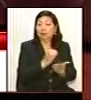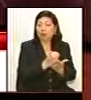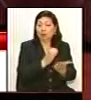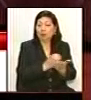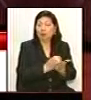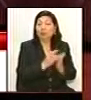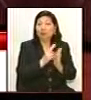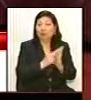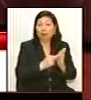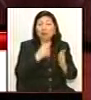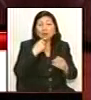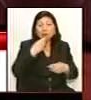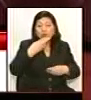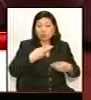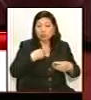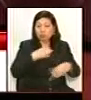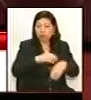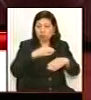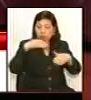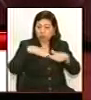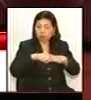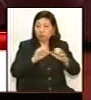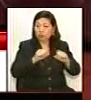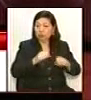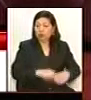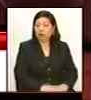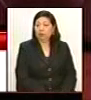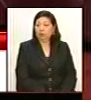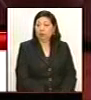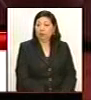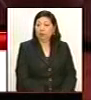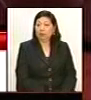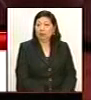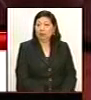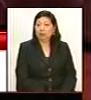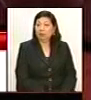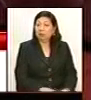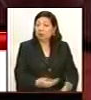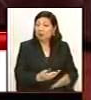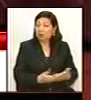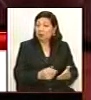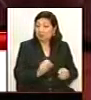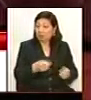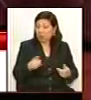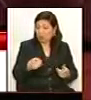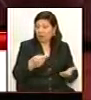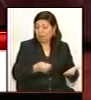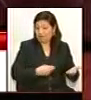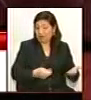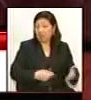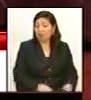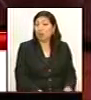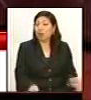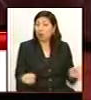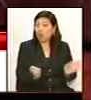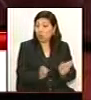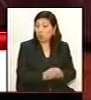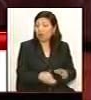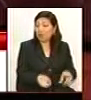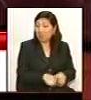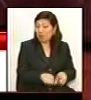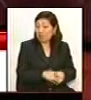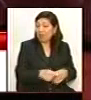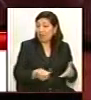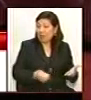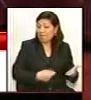de resonancia magnética, señor presidente. Base su documento que usted lo firma. Conjuntamente también lo